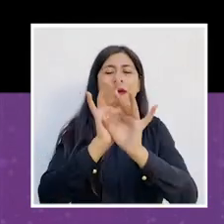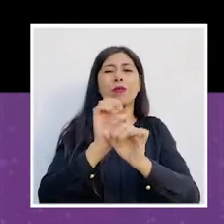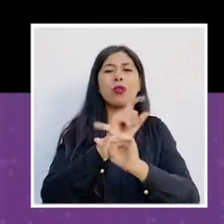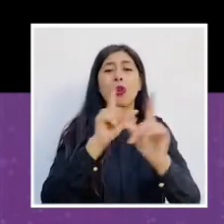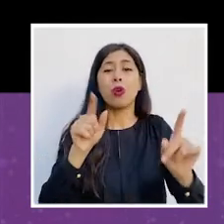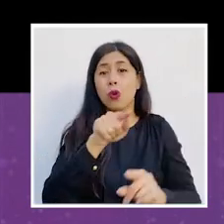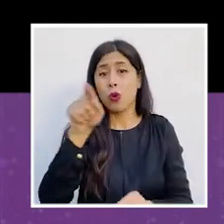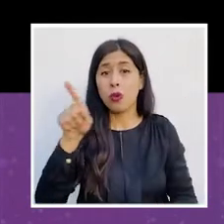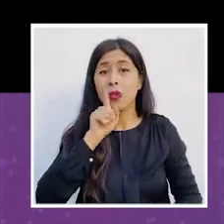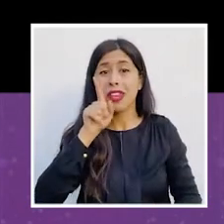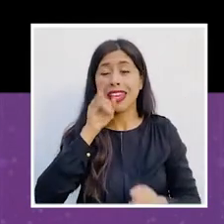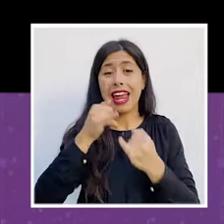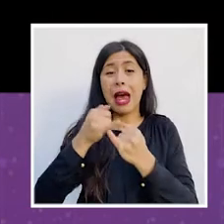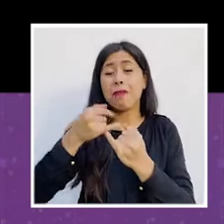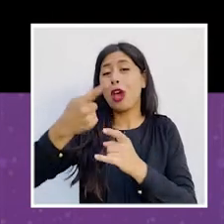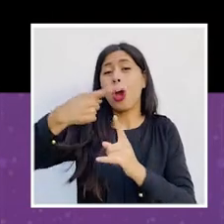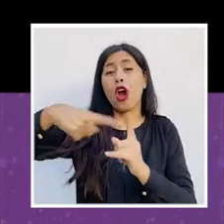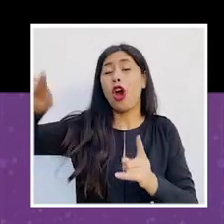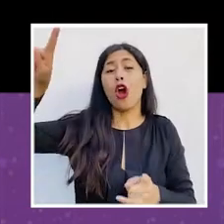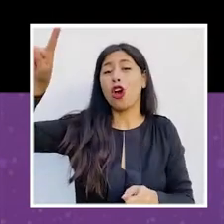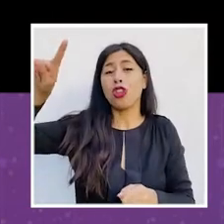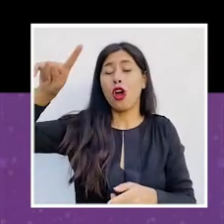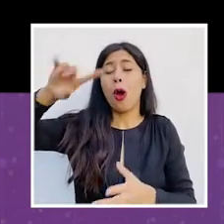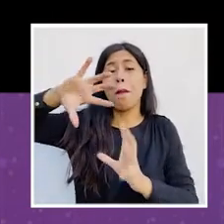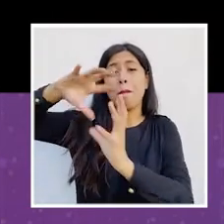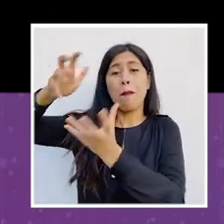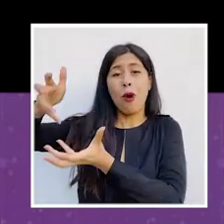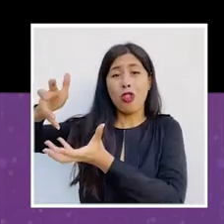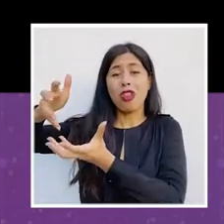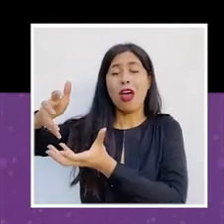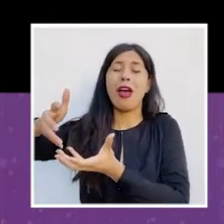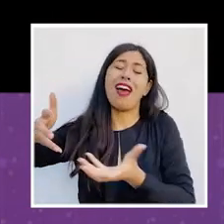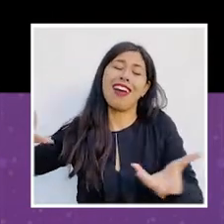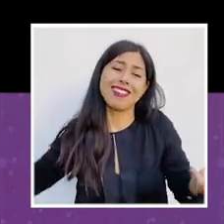Si tienen amigos alienígenas, extraterrestres,